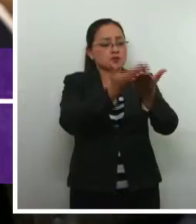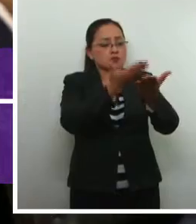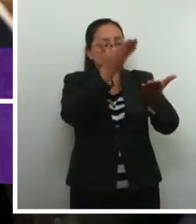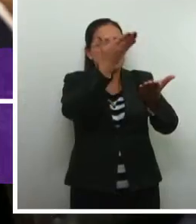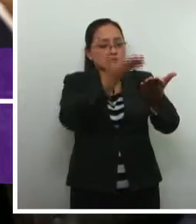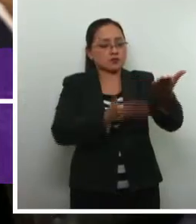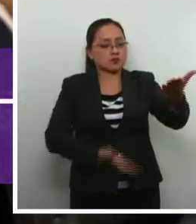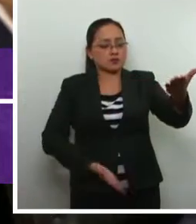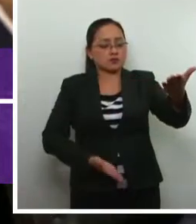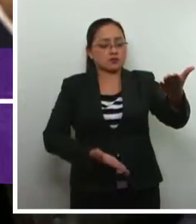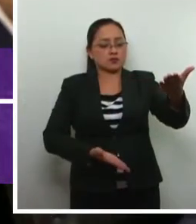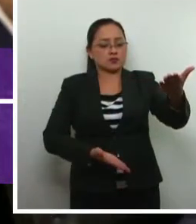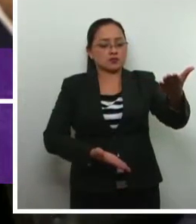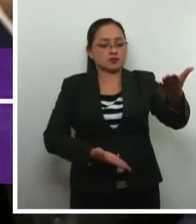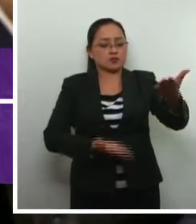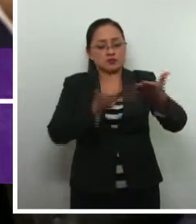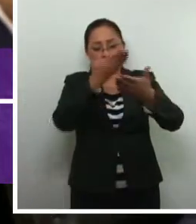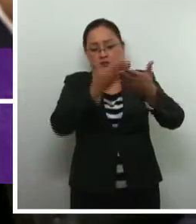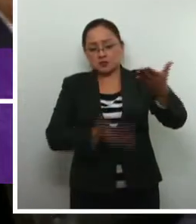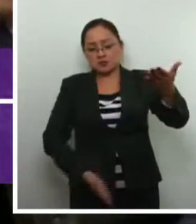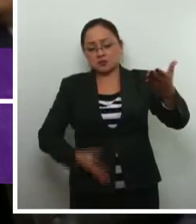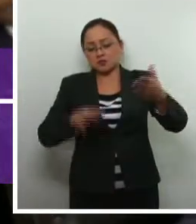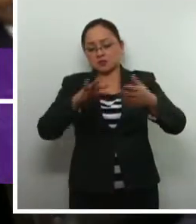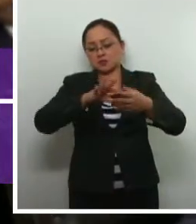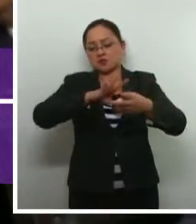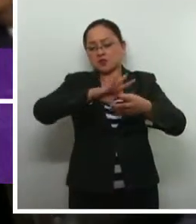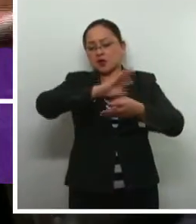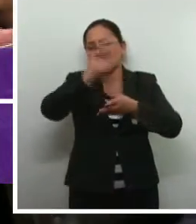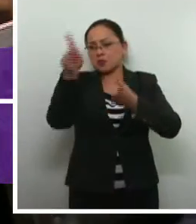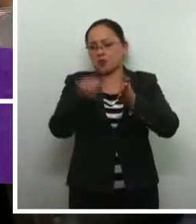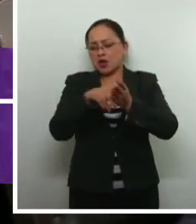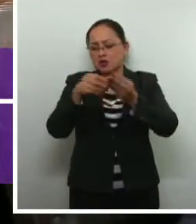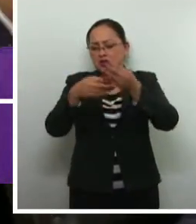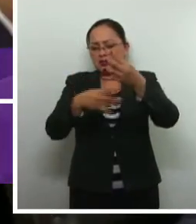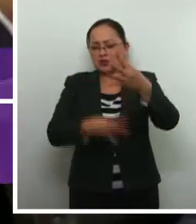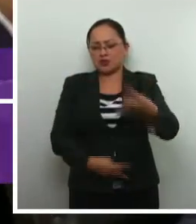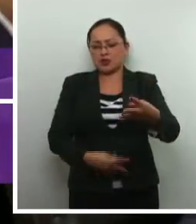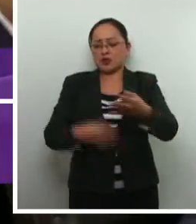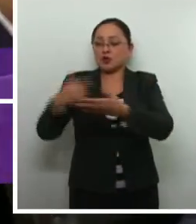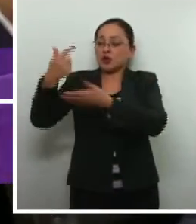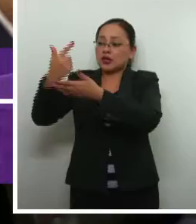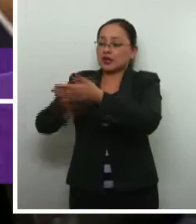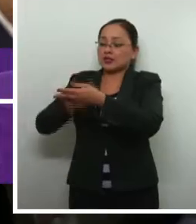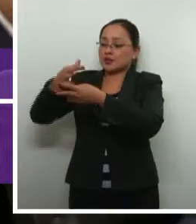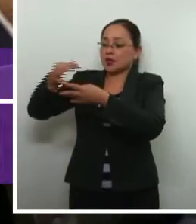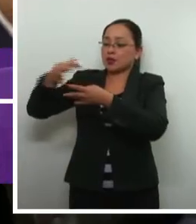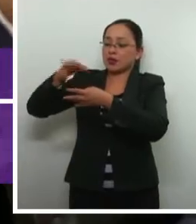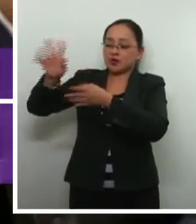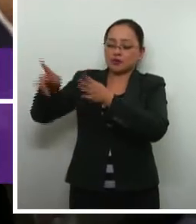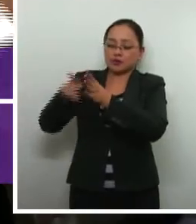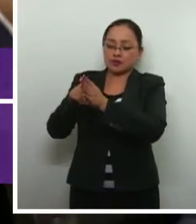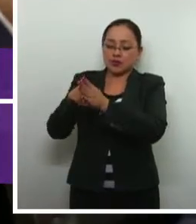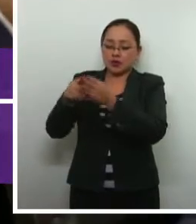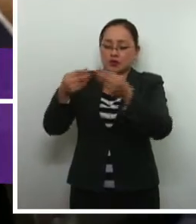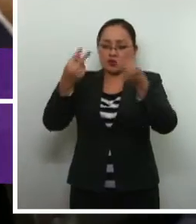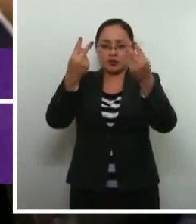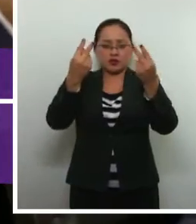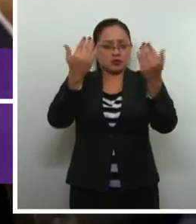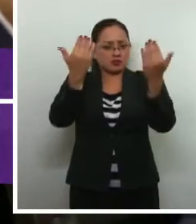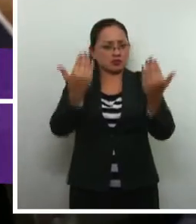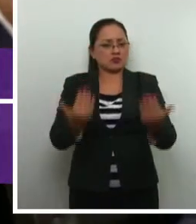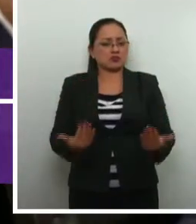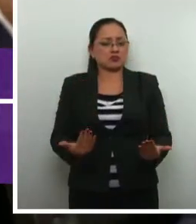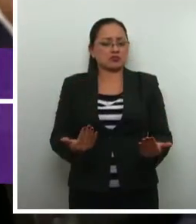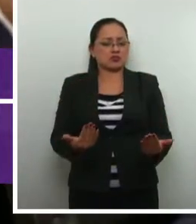una mega reserva, para no cambiar los nombres, y una lista de reservas. Y escuchamos